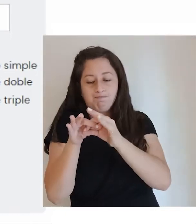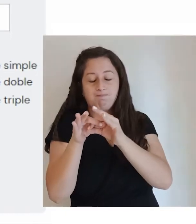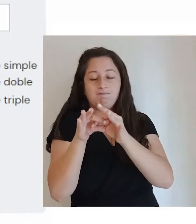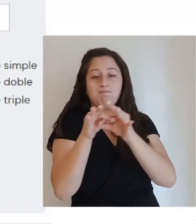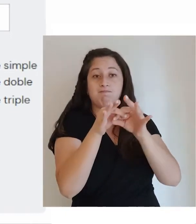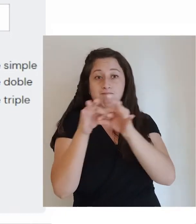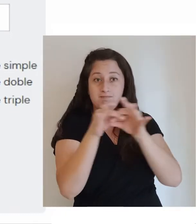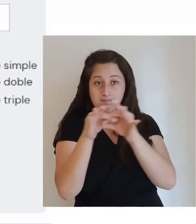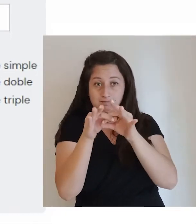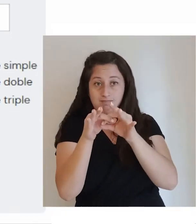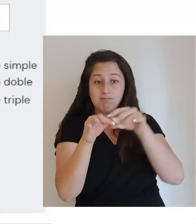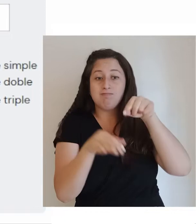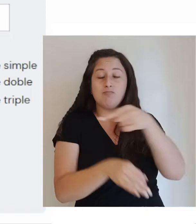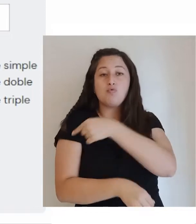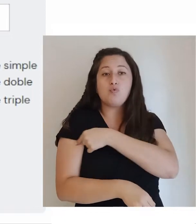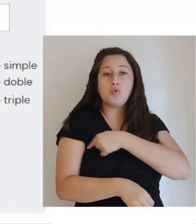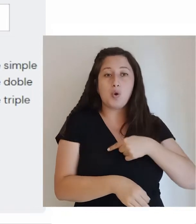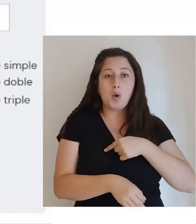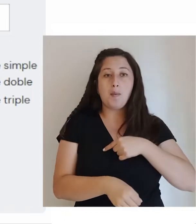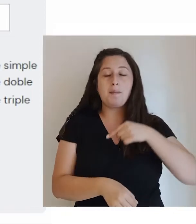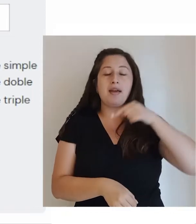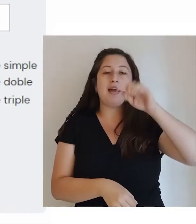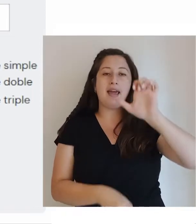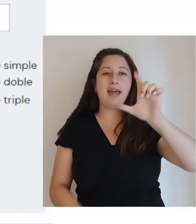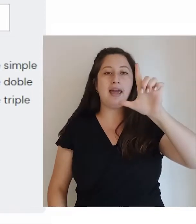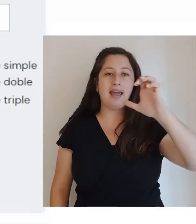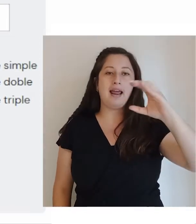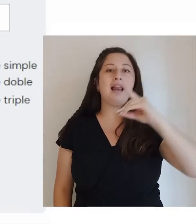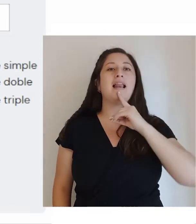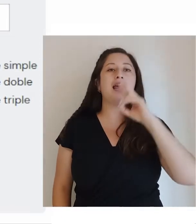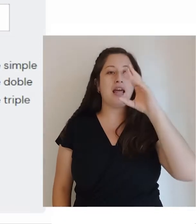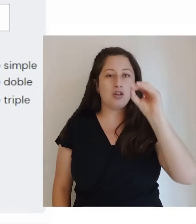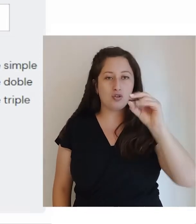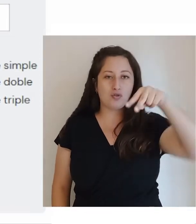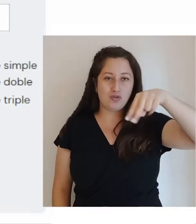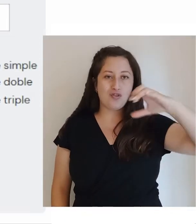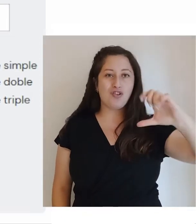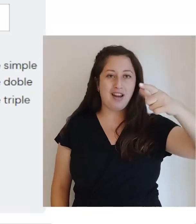enlace entre los átomos se denomina electronegatividad.